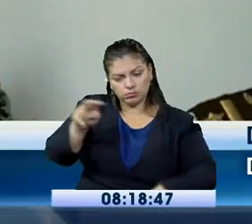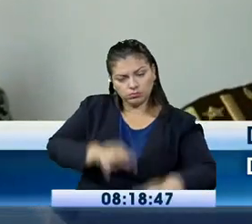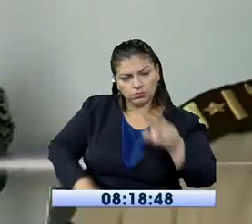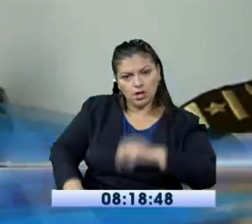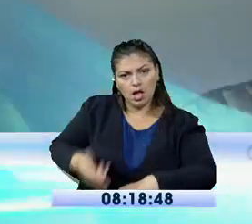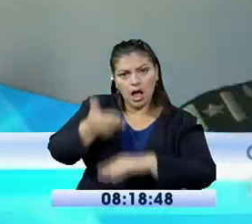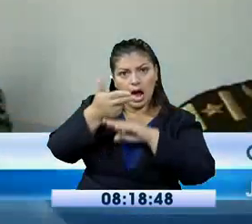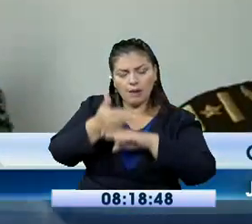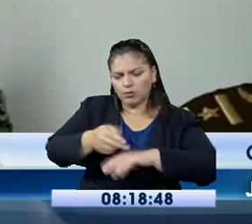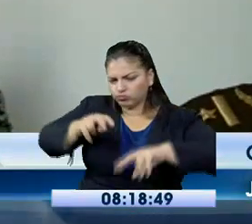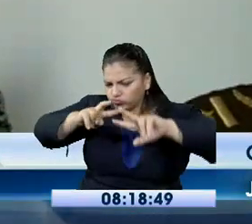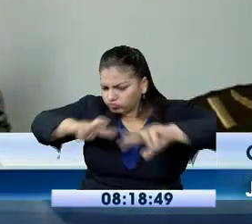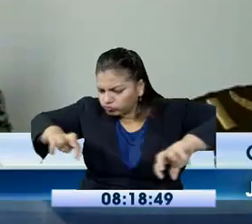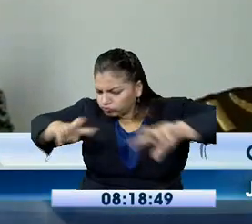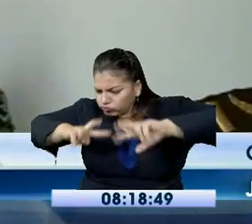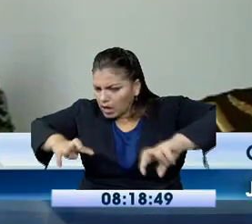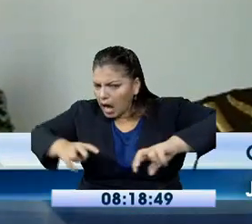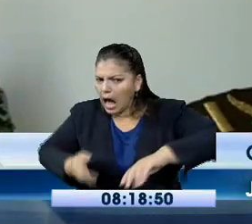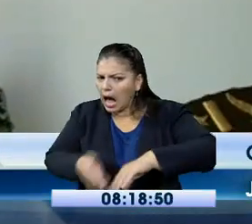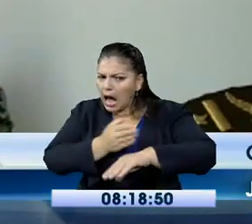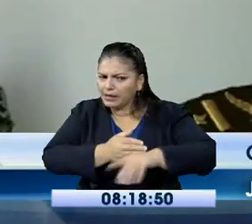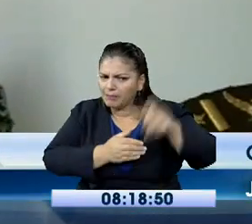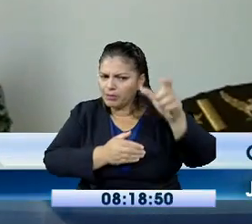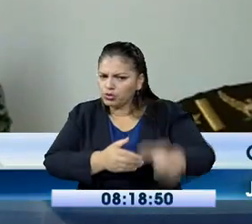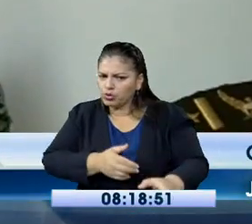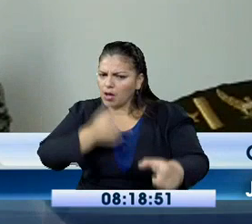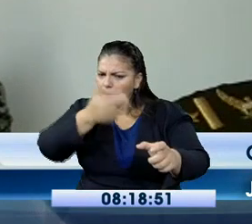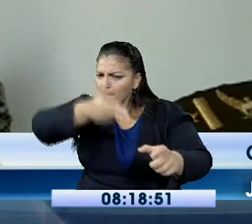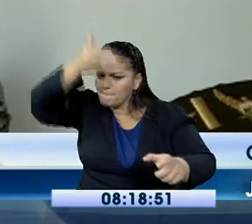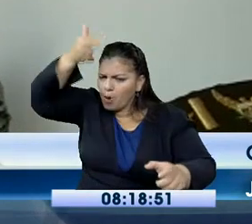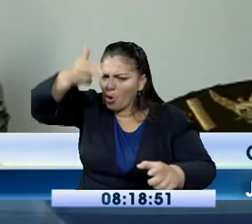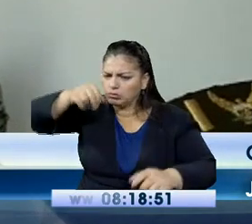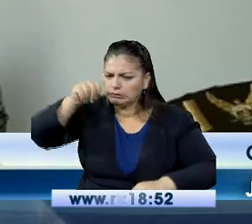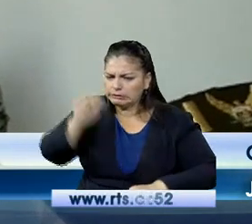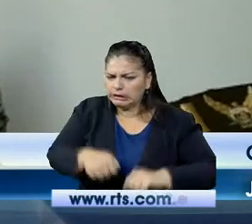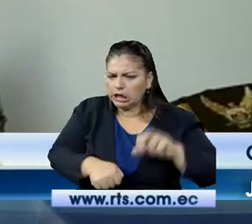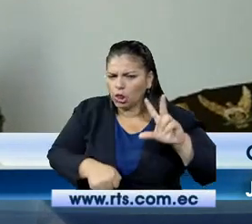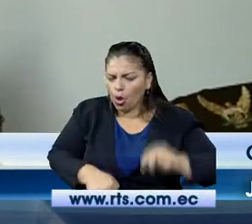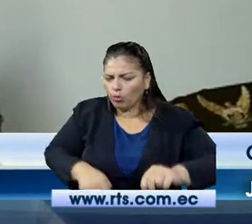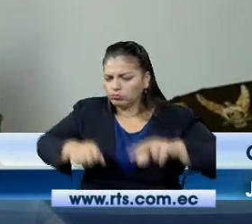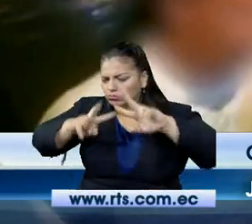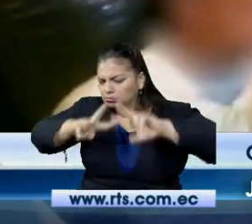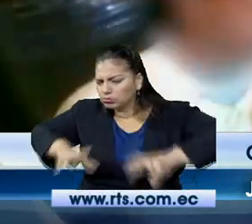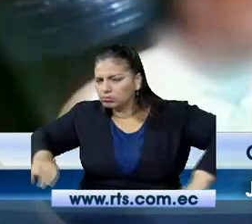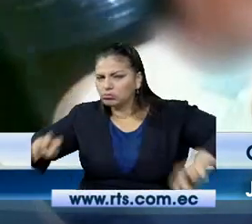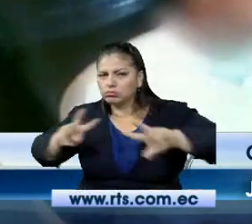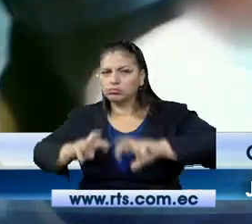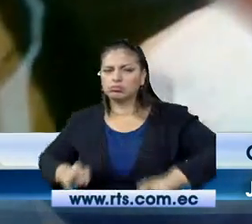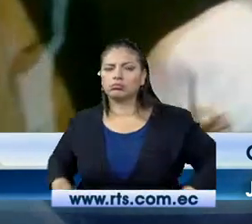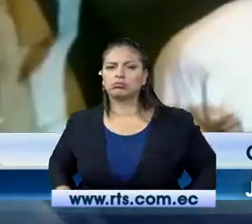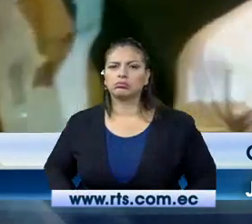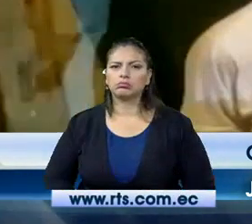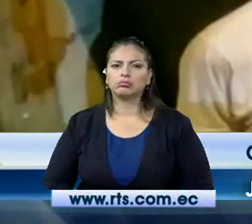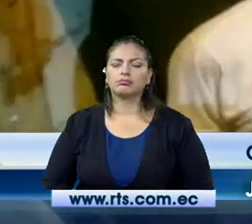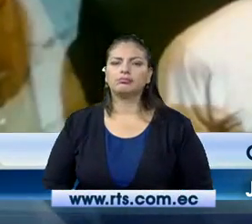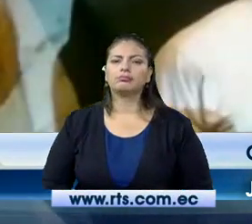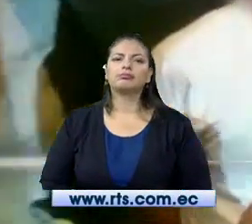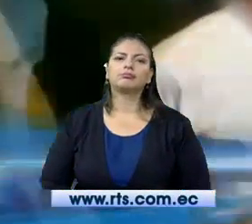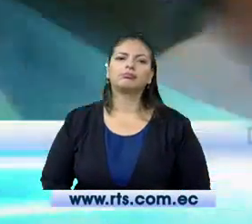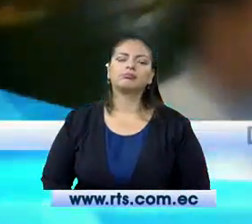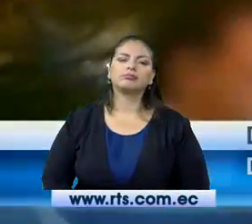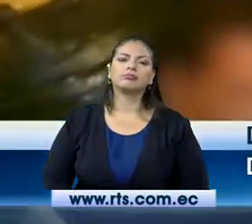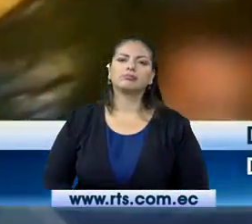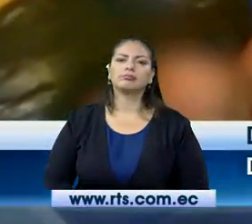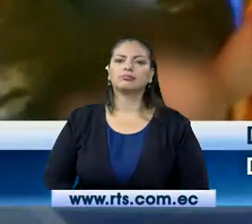utilizadas en alguna muerte violenta o en algún intento de asesinato, de los cuales en este momento se está generando